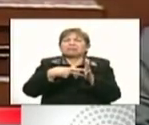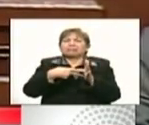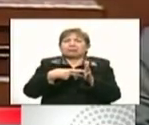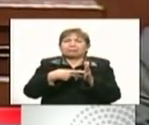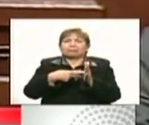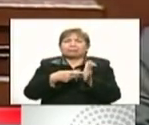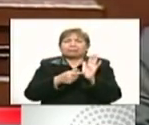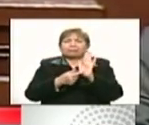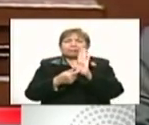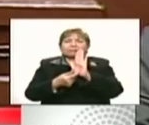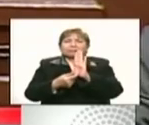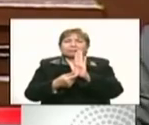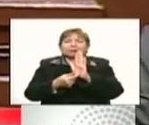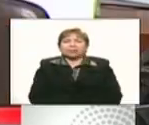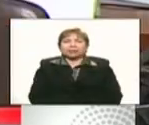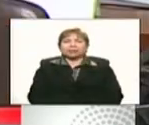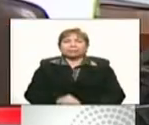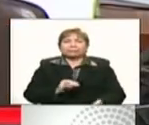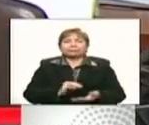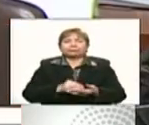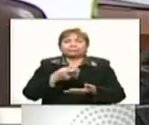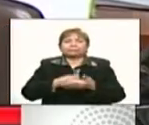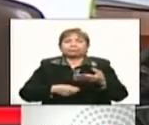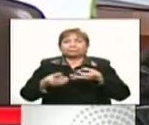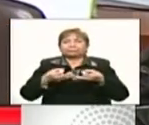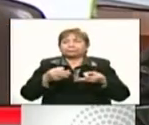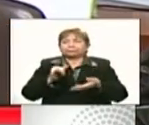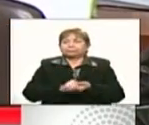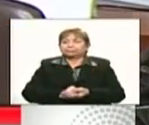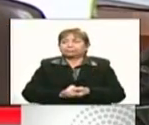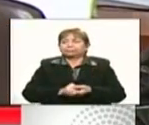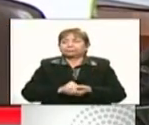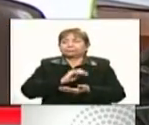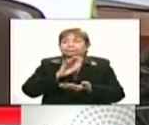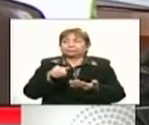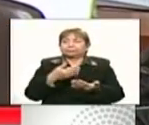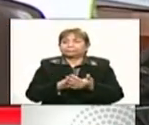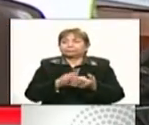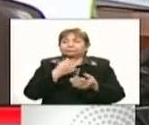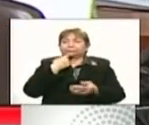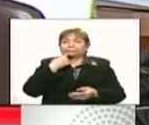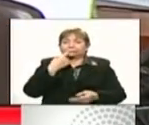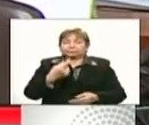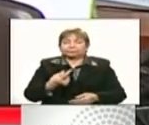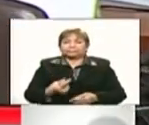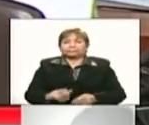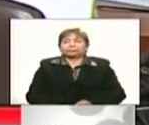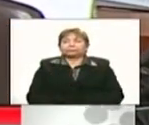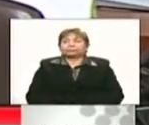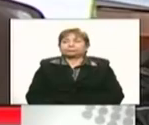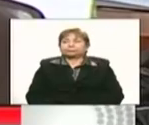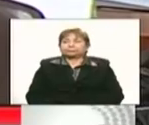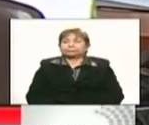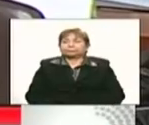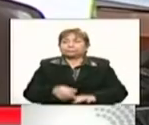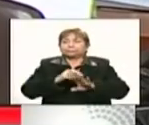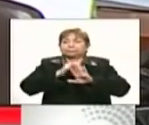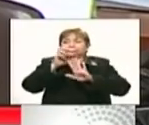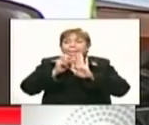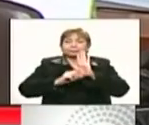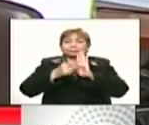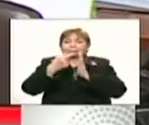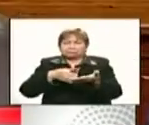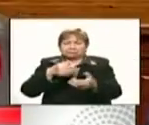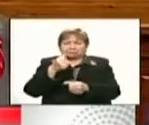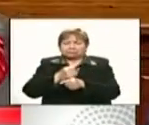poder eliminar la necesidad de ello, esto se siga lo establecido en el artículo 206. ¿No? Sí, acabamos